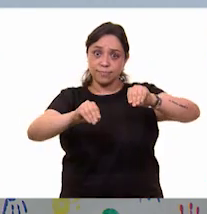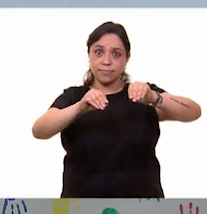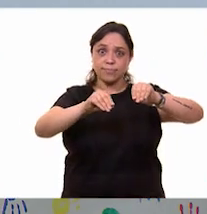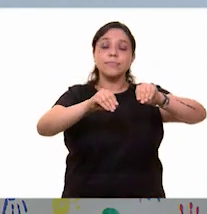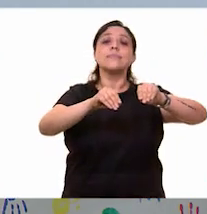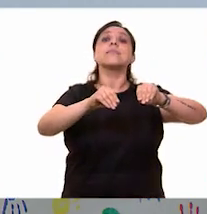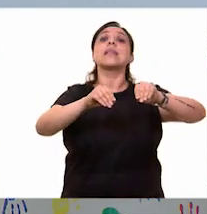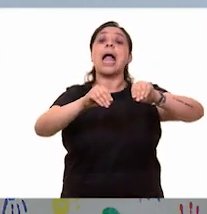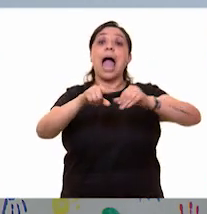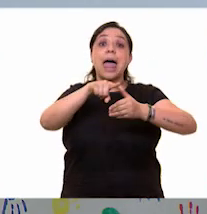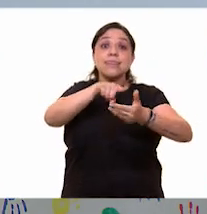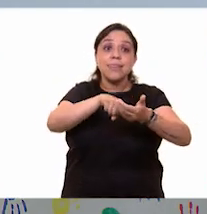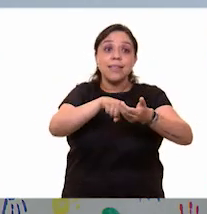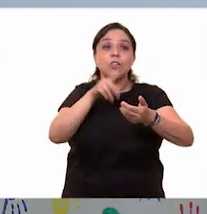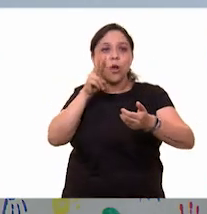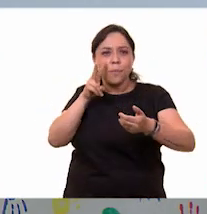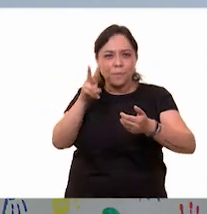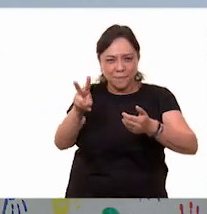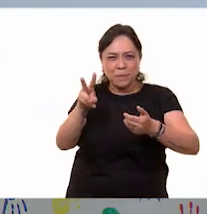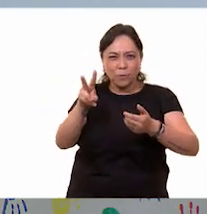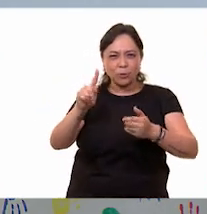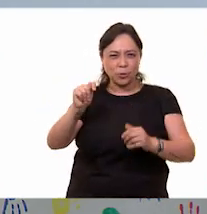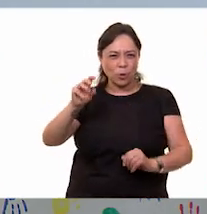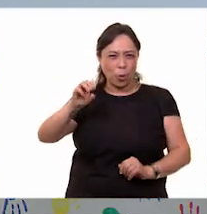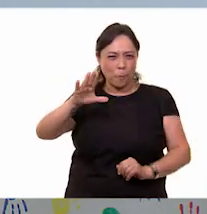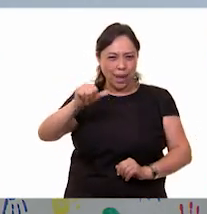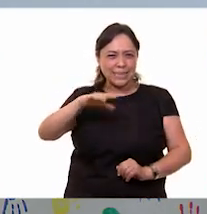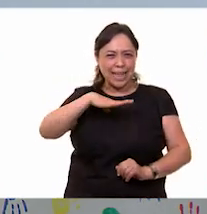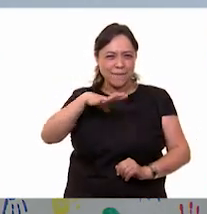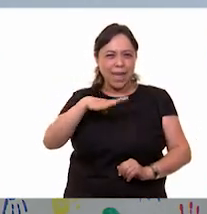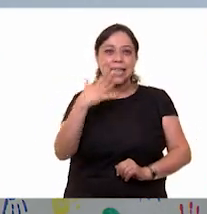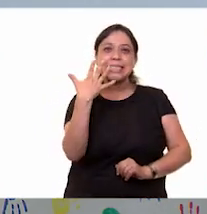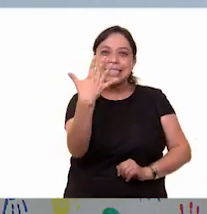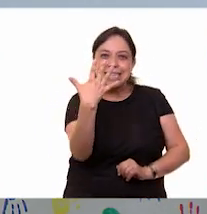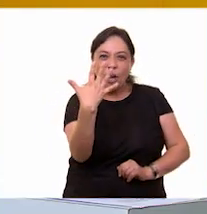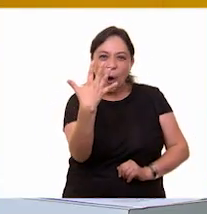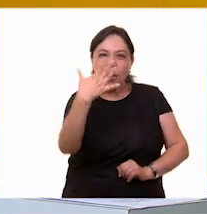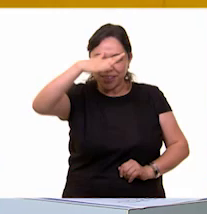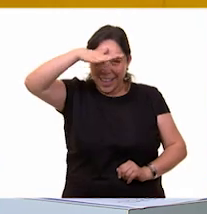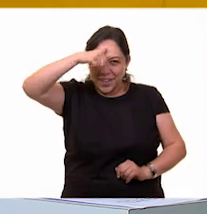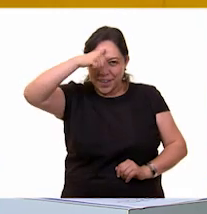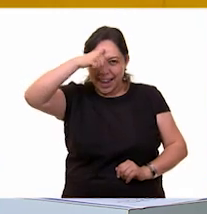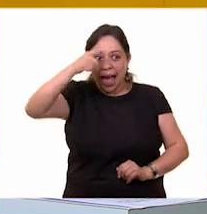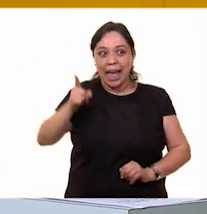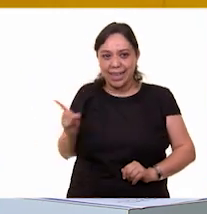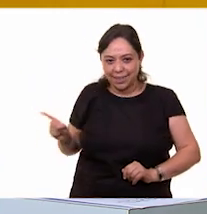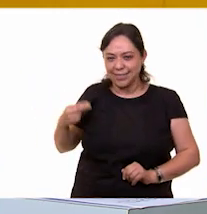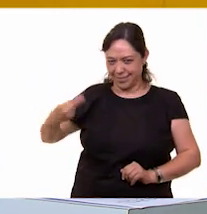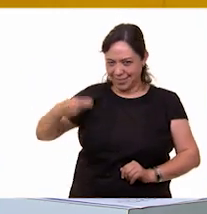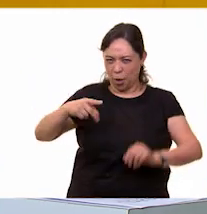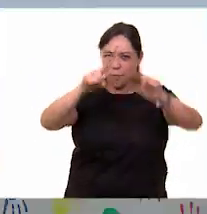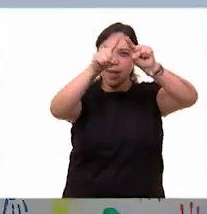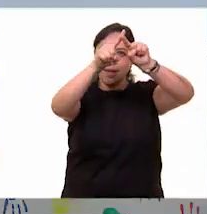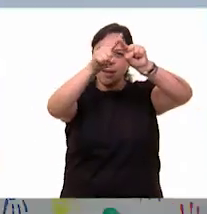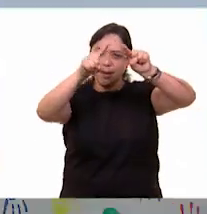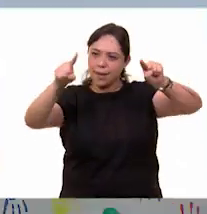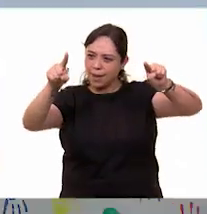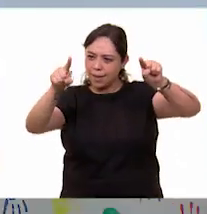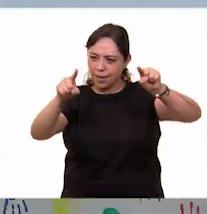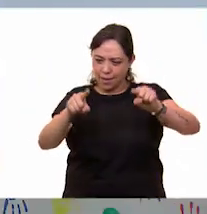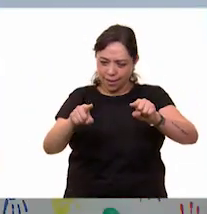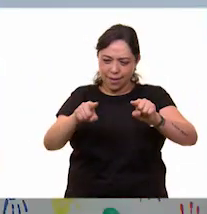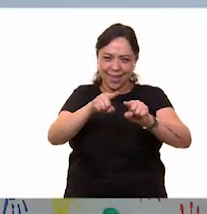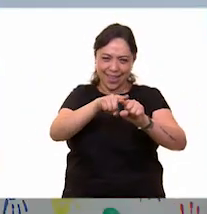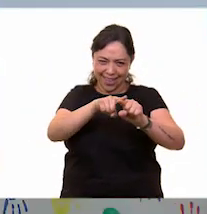cinco lados, que en este caso, Oscar, tú nos recordaste que era el... pentágono. El pentágono. Entonces, las figuras que tengan cinco lados